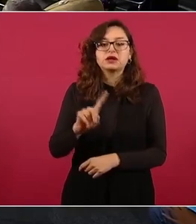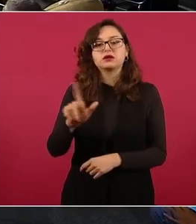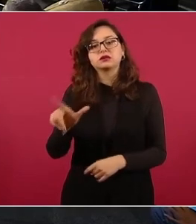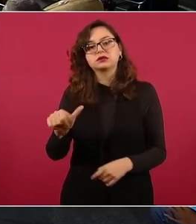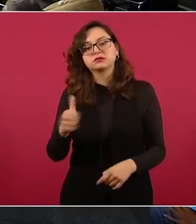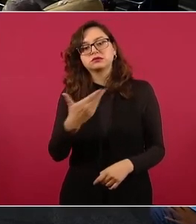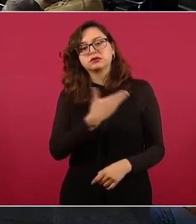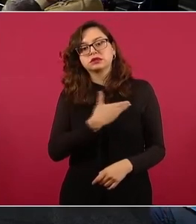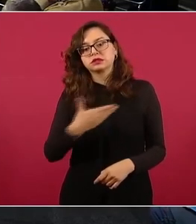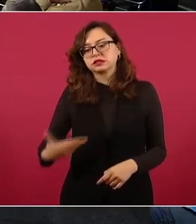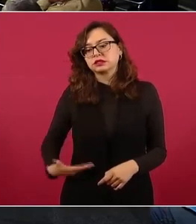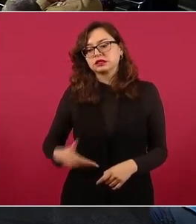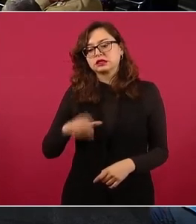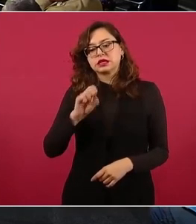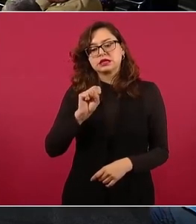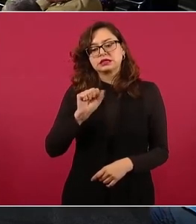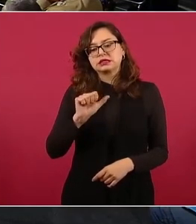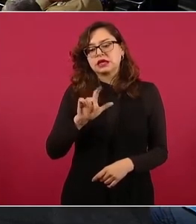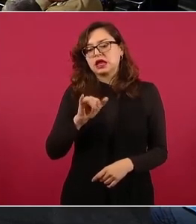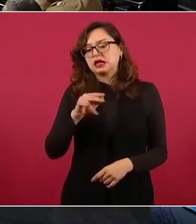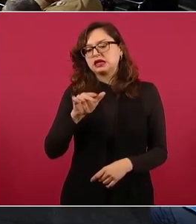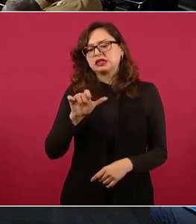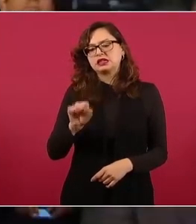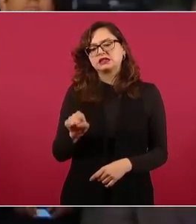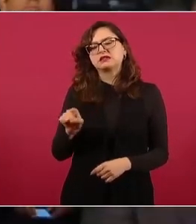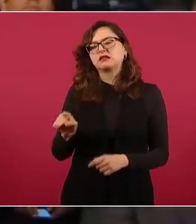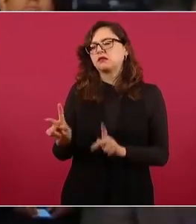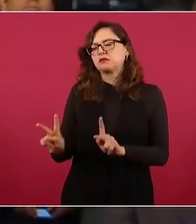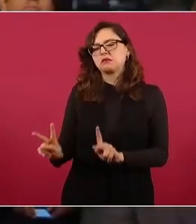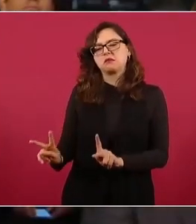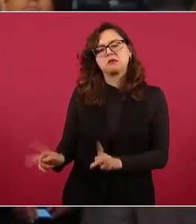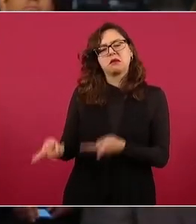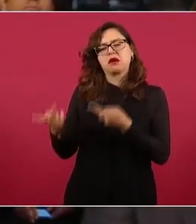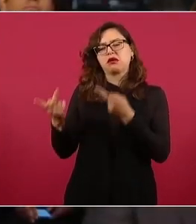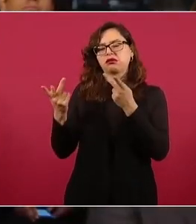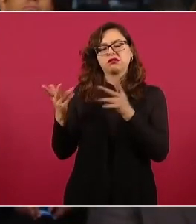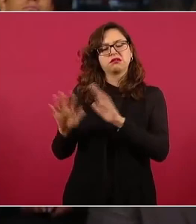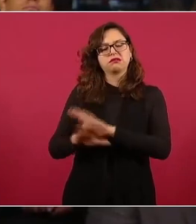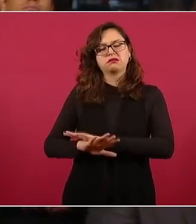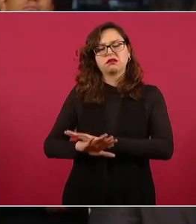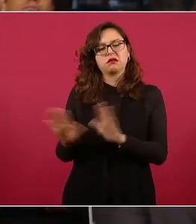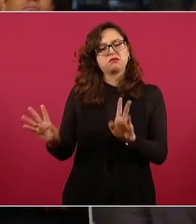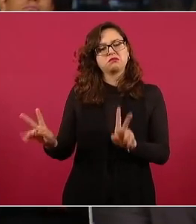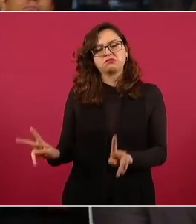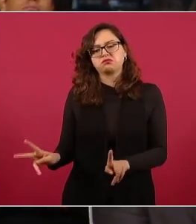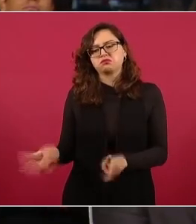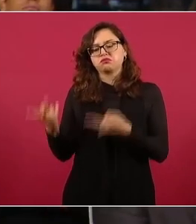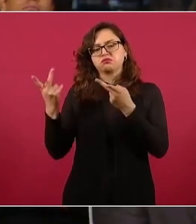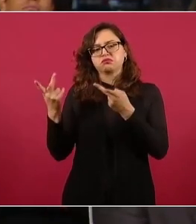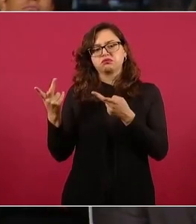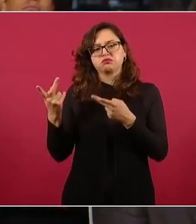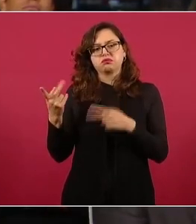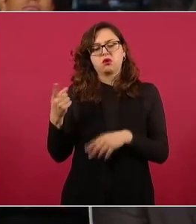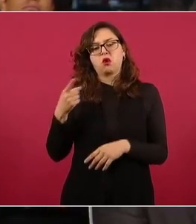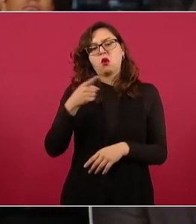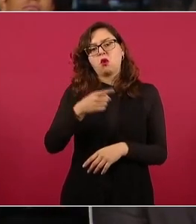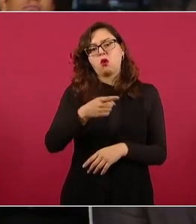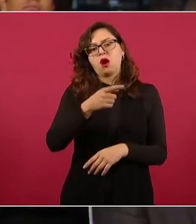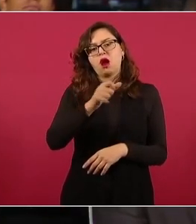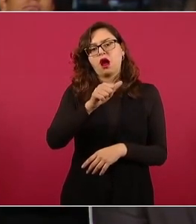Gortari de malvenderla. Se la vendió a Ángel